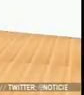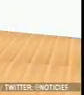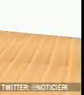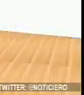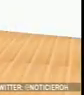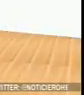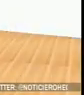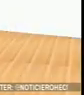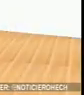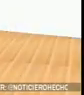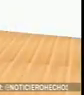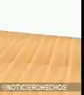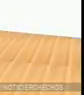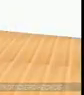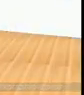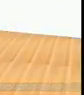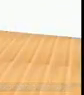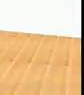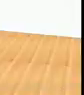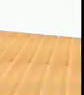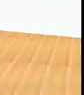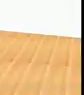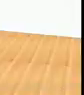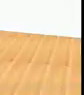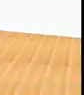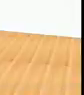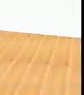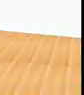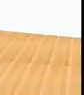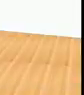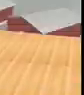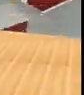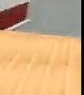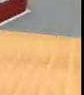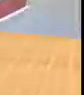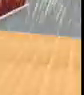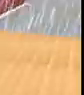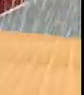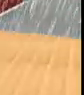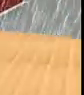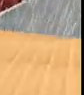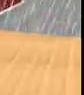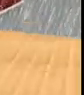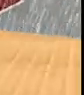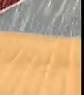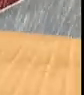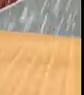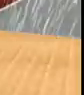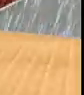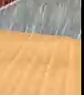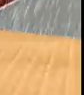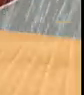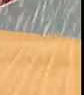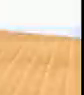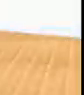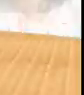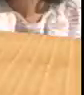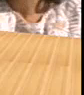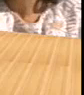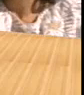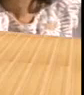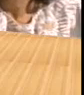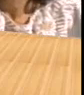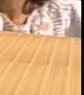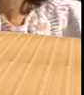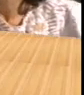Y tenemos para ustedes una recomendación. Con techo seguro, quédate en casa. Ante la llegada de las lluvias, con galvaniza, proteja lo que más le importa,